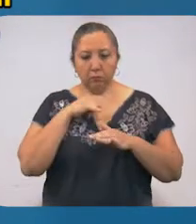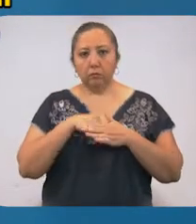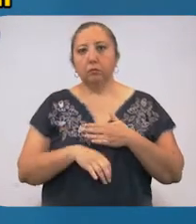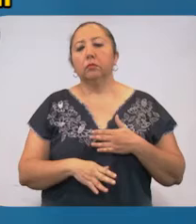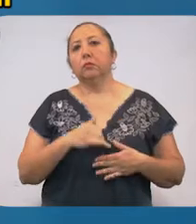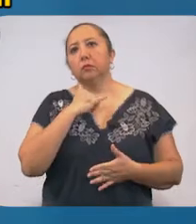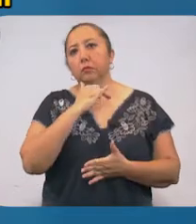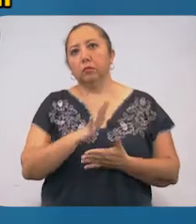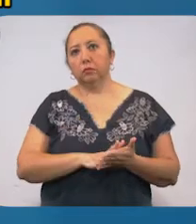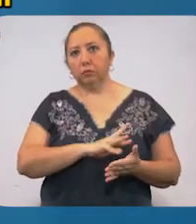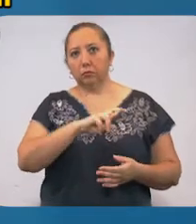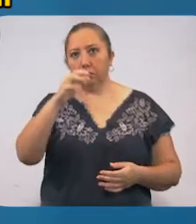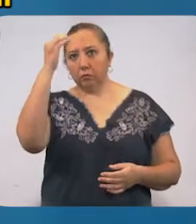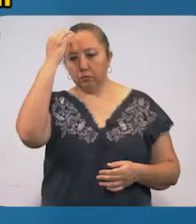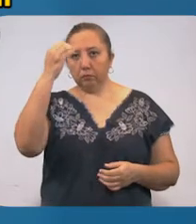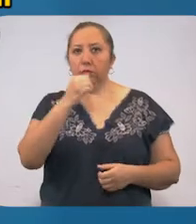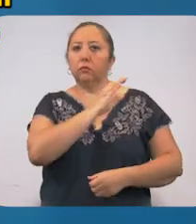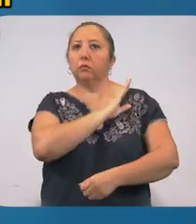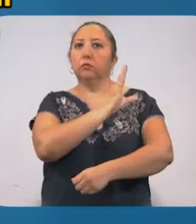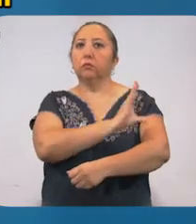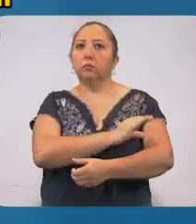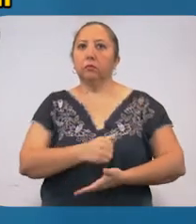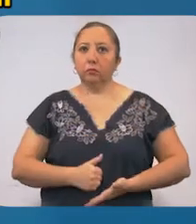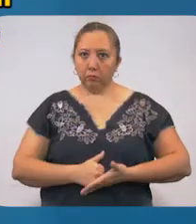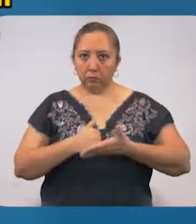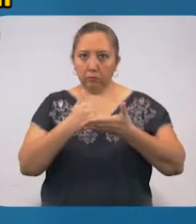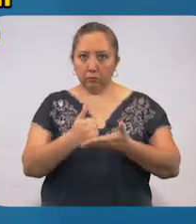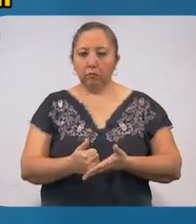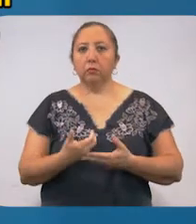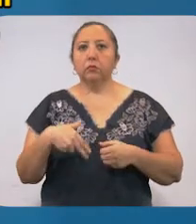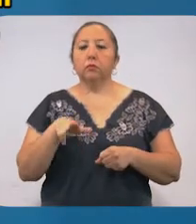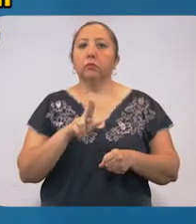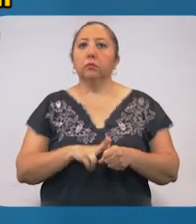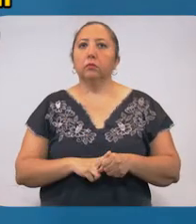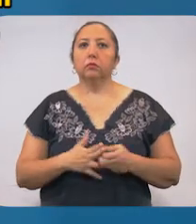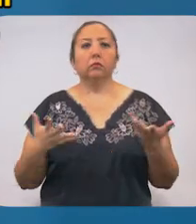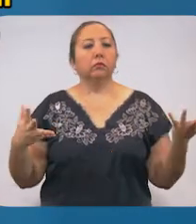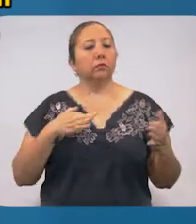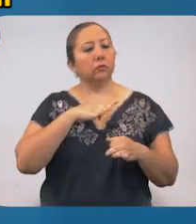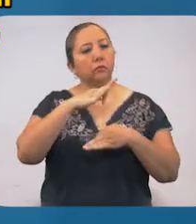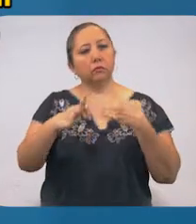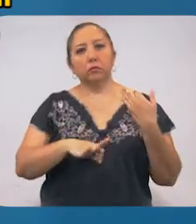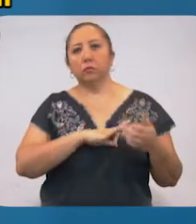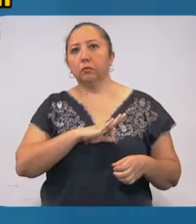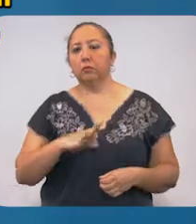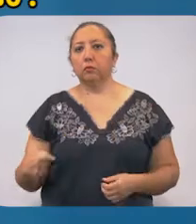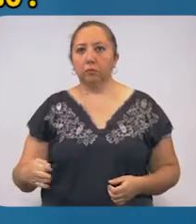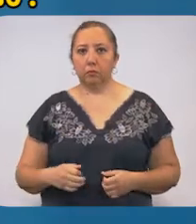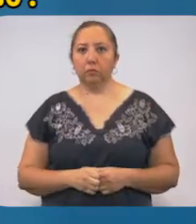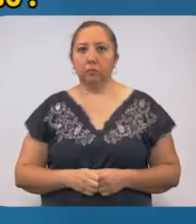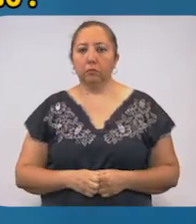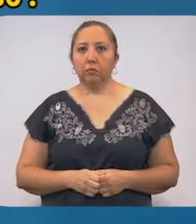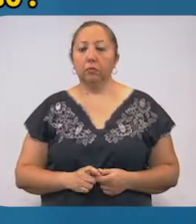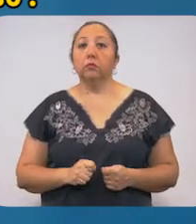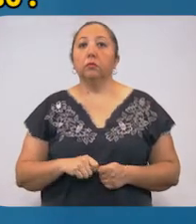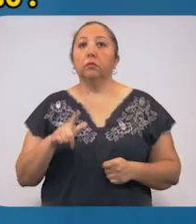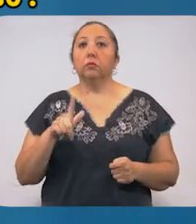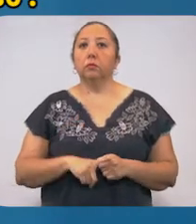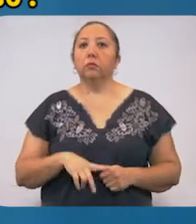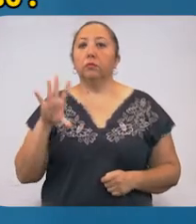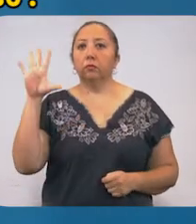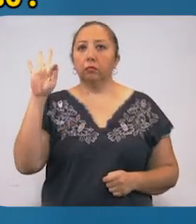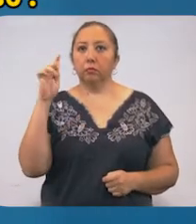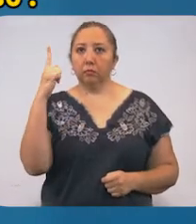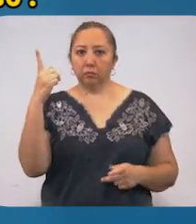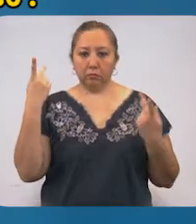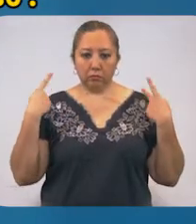y nuestro reconocimiento a nuestros compañeros que los atn en el hospital y que hicieron todo lo que estuvo en sus manos en total son